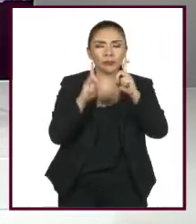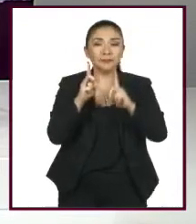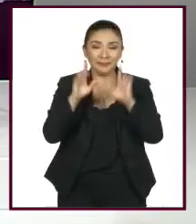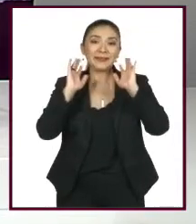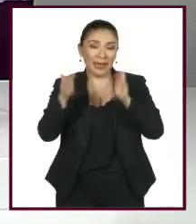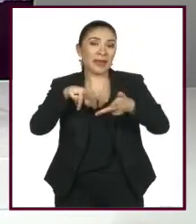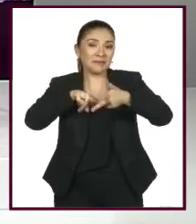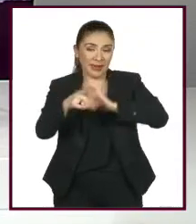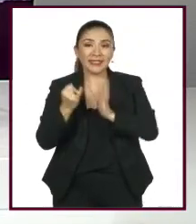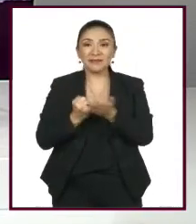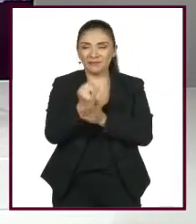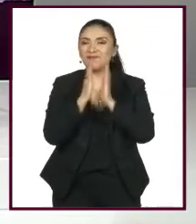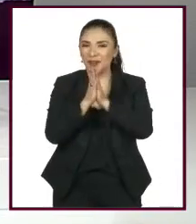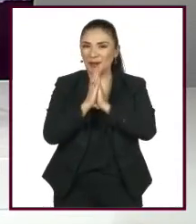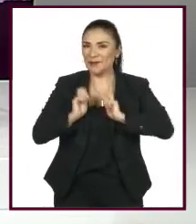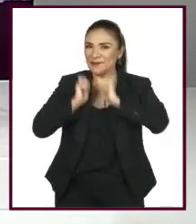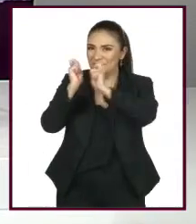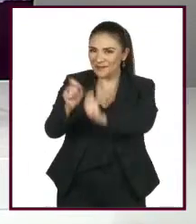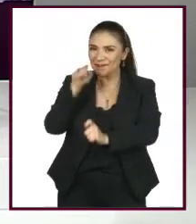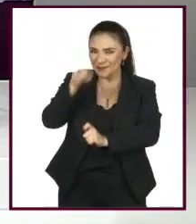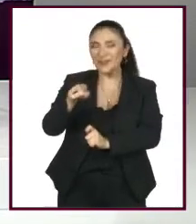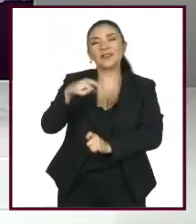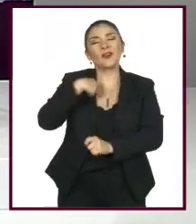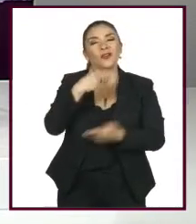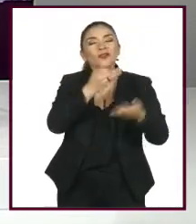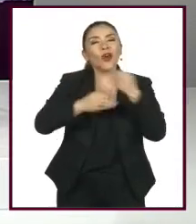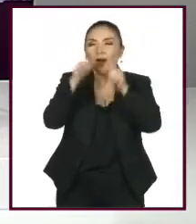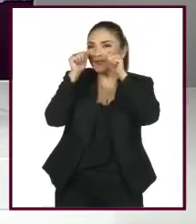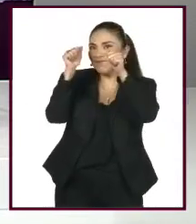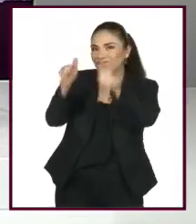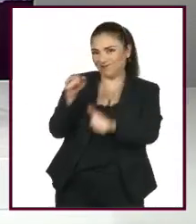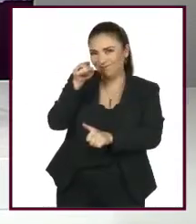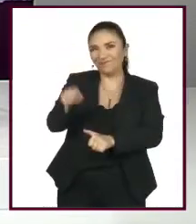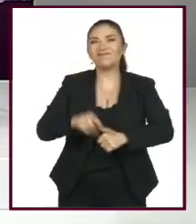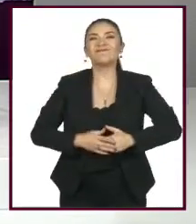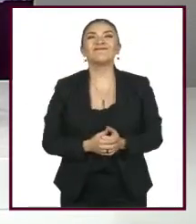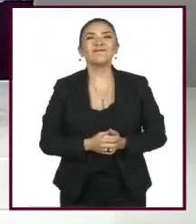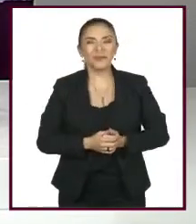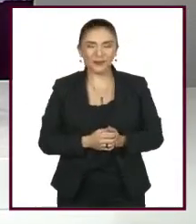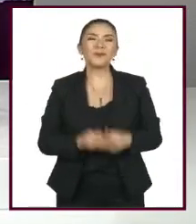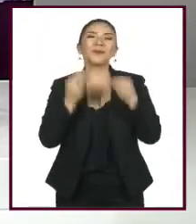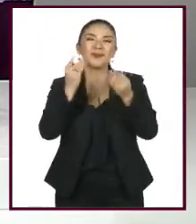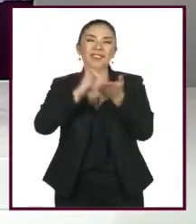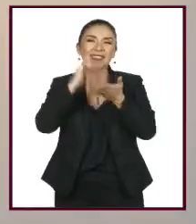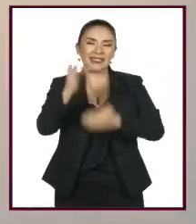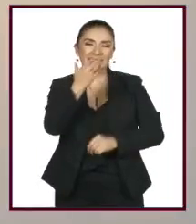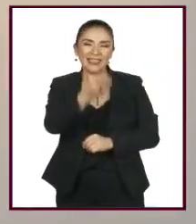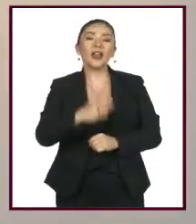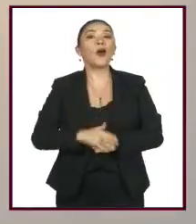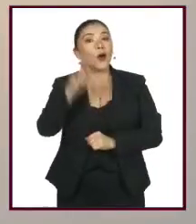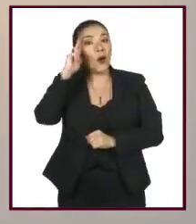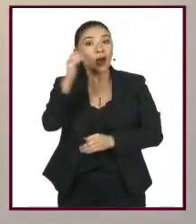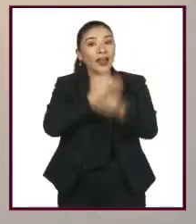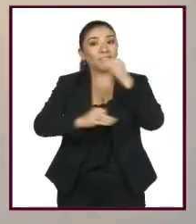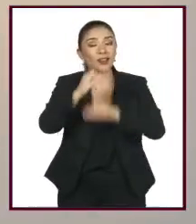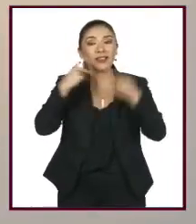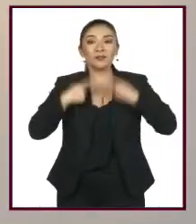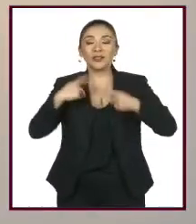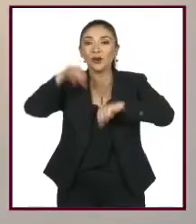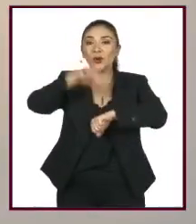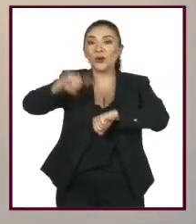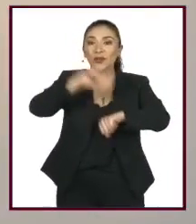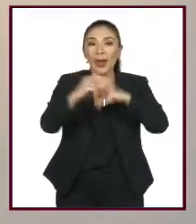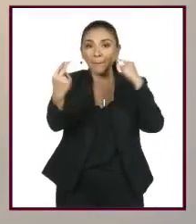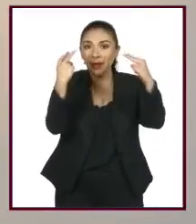mayor preámbulo, doctor, le damos la palabra, lo escuchamos atentas y atentos. Muchas gracias, Julieta. Hola a todos los que nos